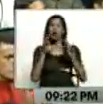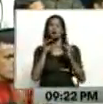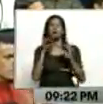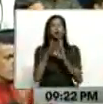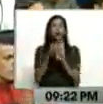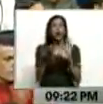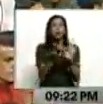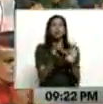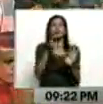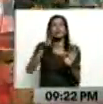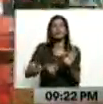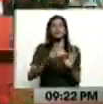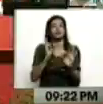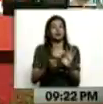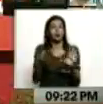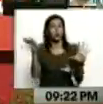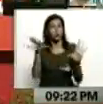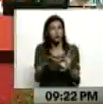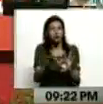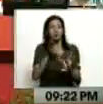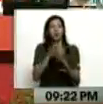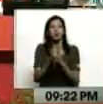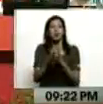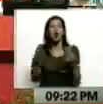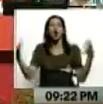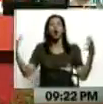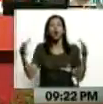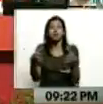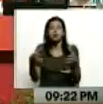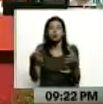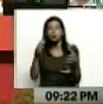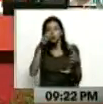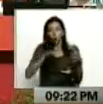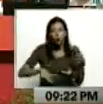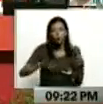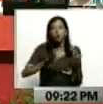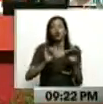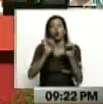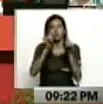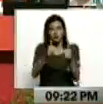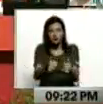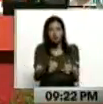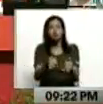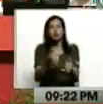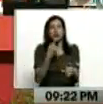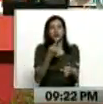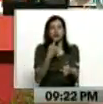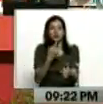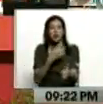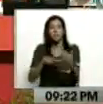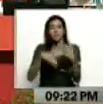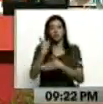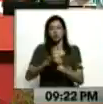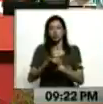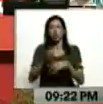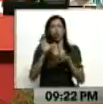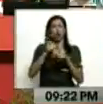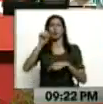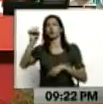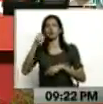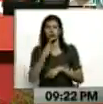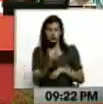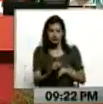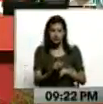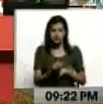unidad necesaria pero también nos hablaba del colectivo ahí comen a decir que este